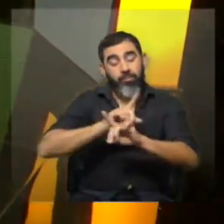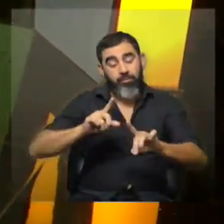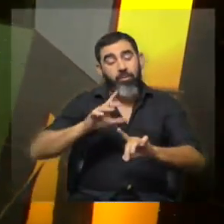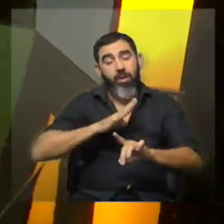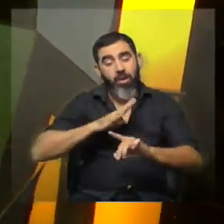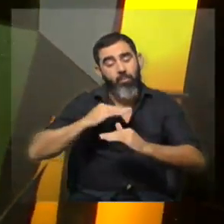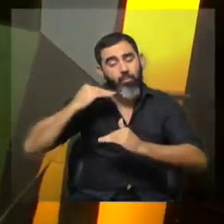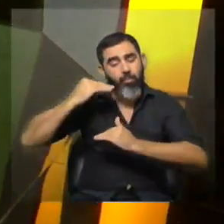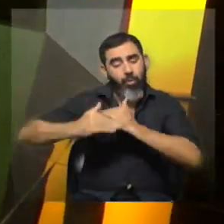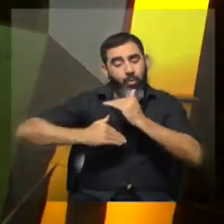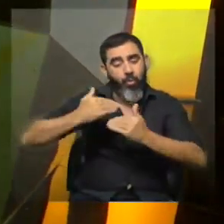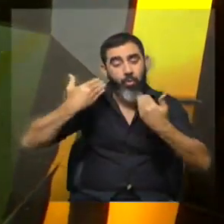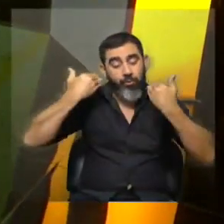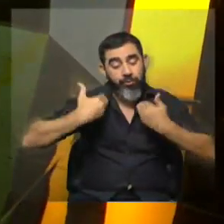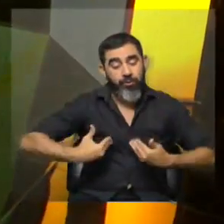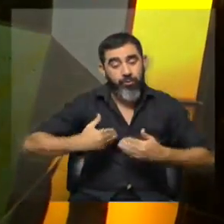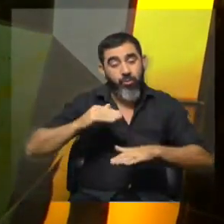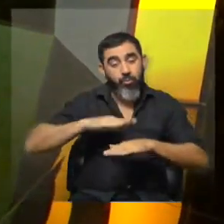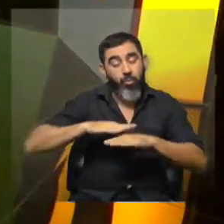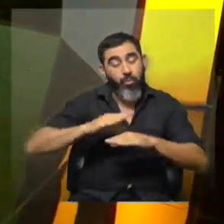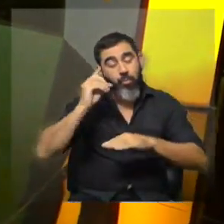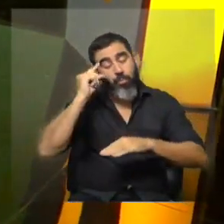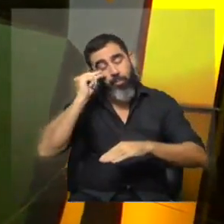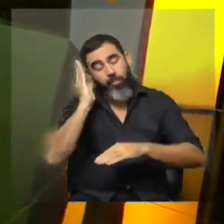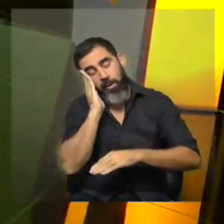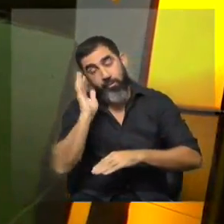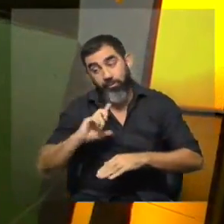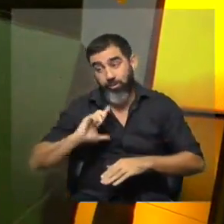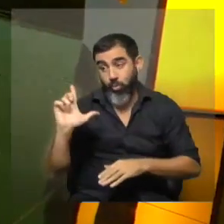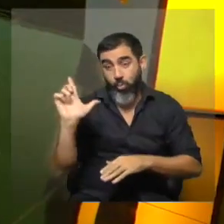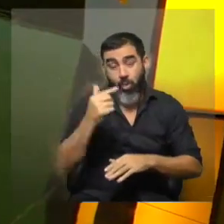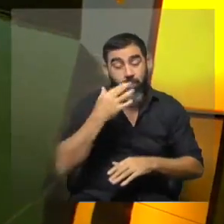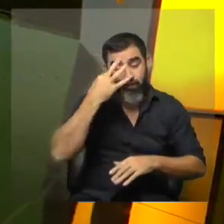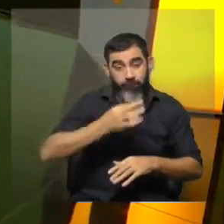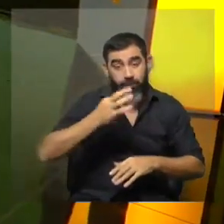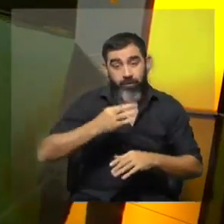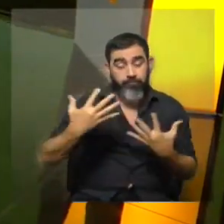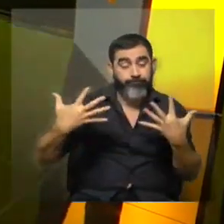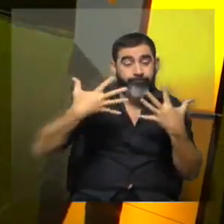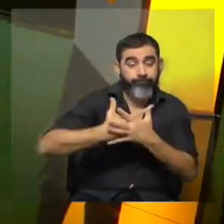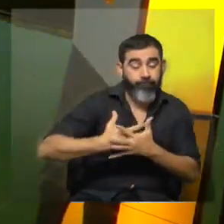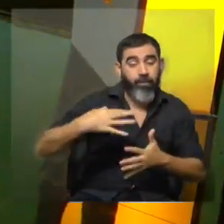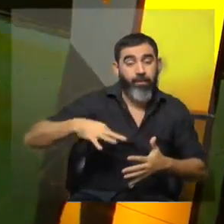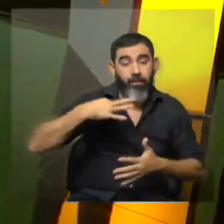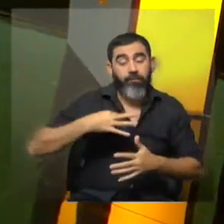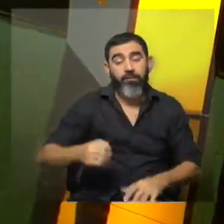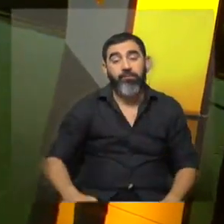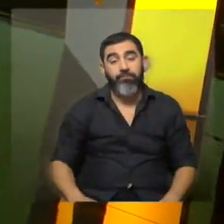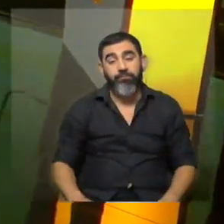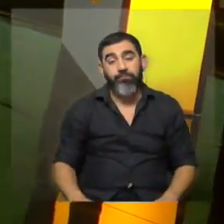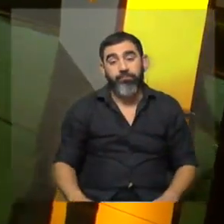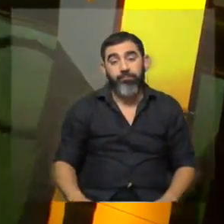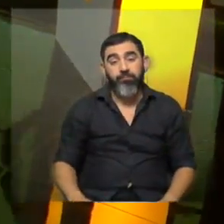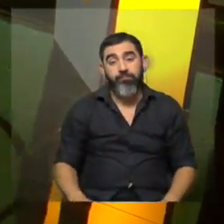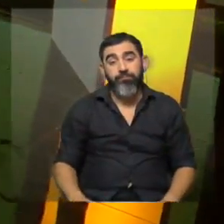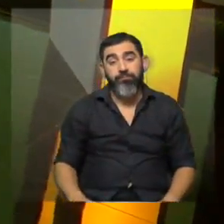de procesos fisiológicos que ocurren mientras dormimos y que si no lo tuviéramos realmente nos afectaría la vida. Se dice que, que podemos